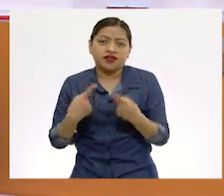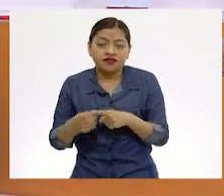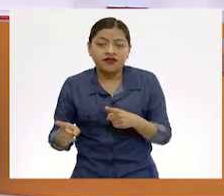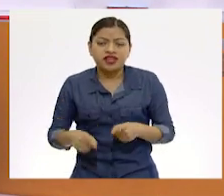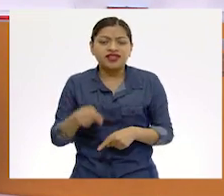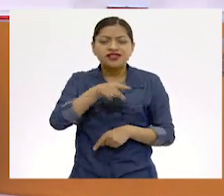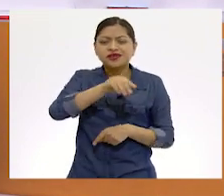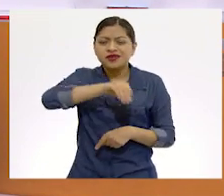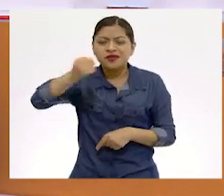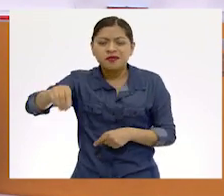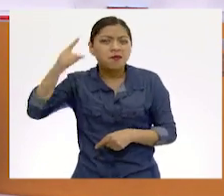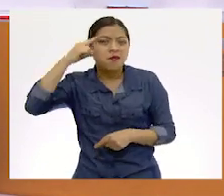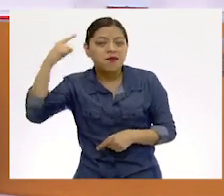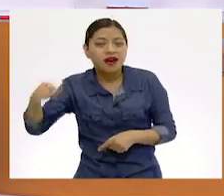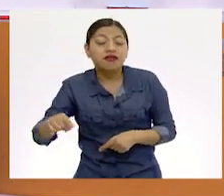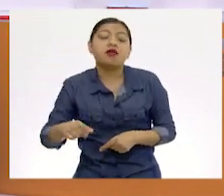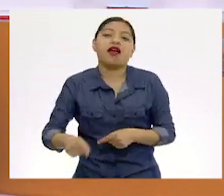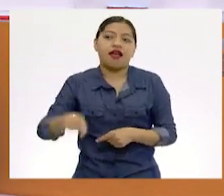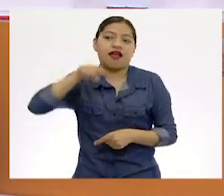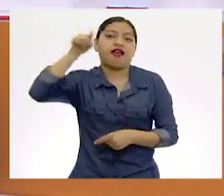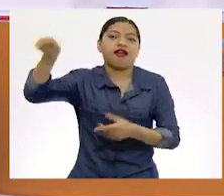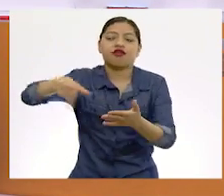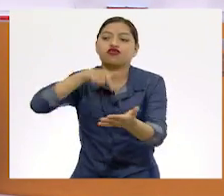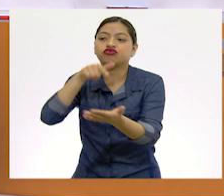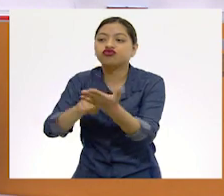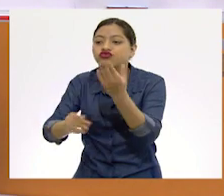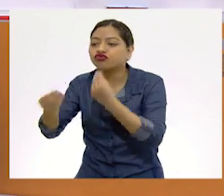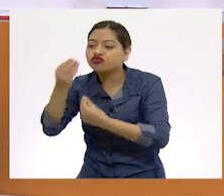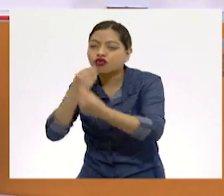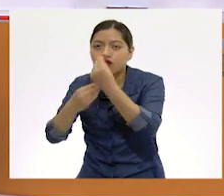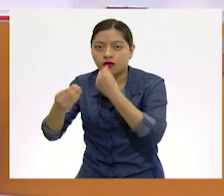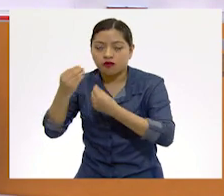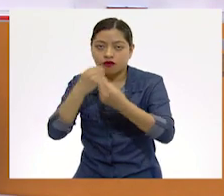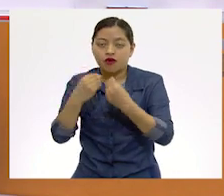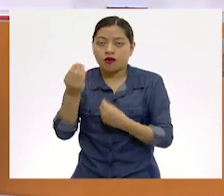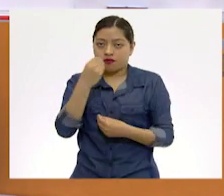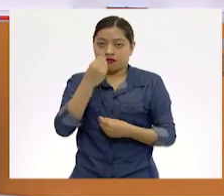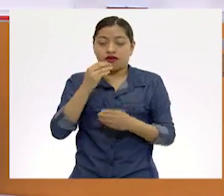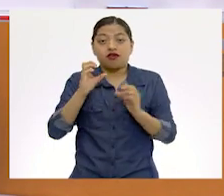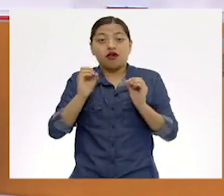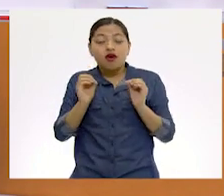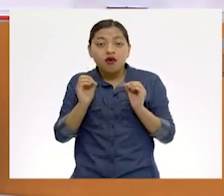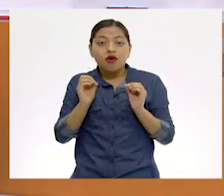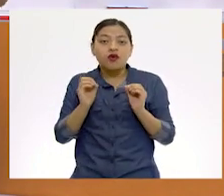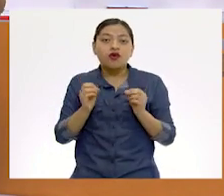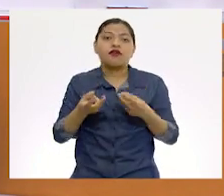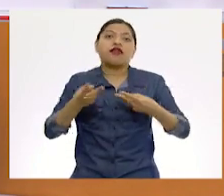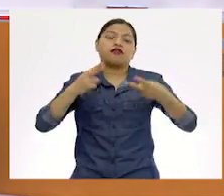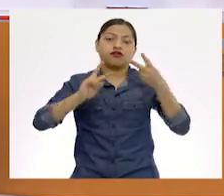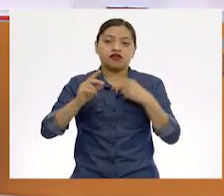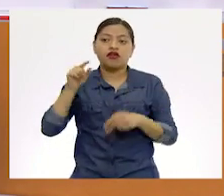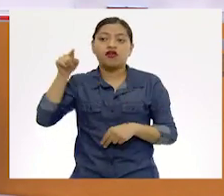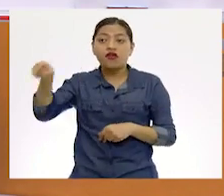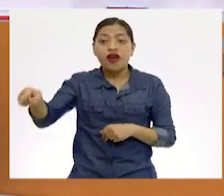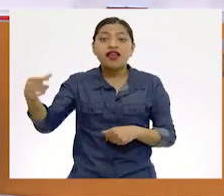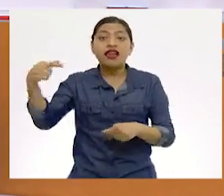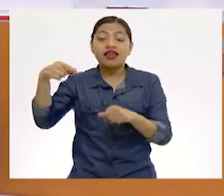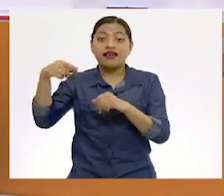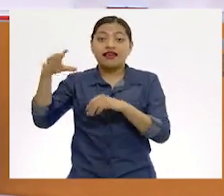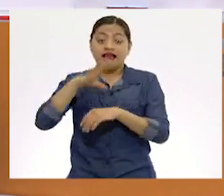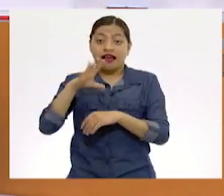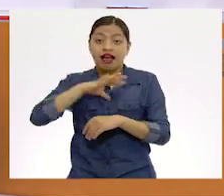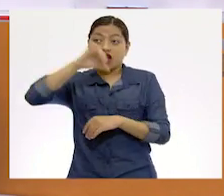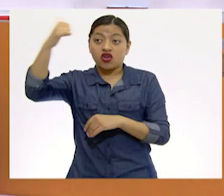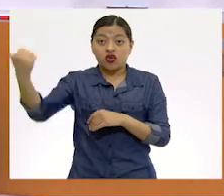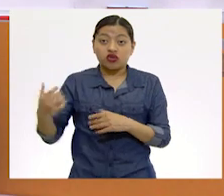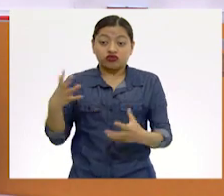puede ser para conseguir alimento. Otro motivo puede ser lo contrario, para esconderse de un depredador para